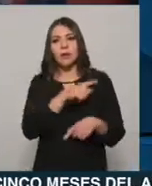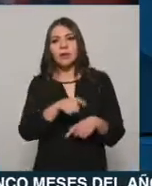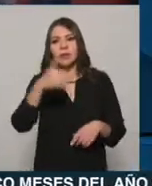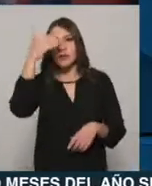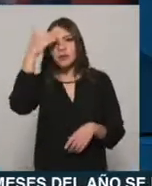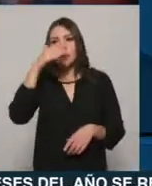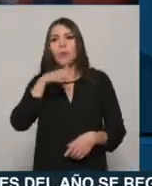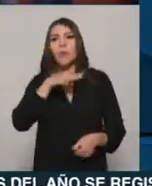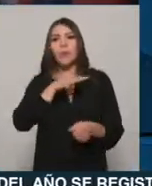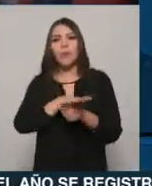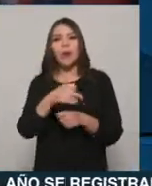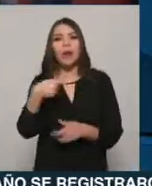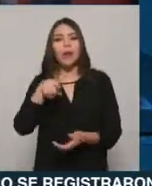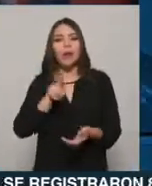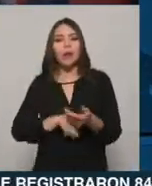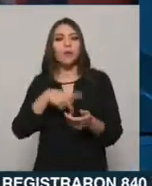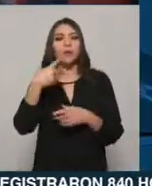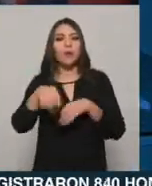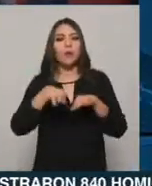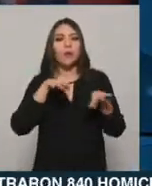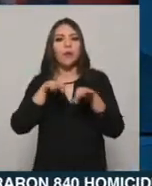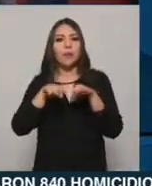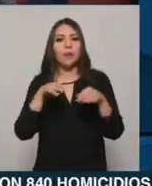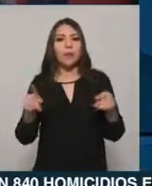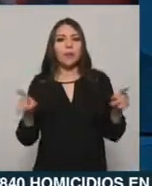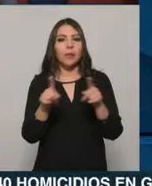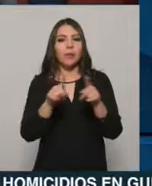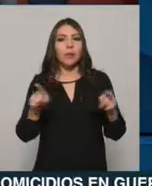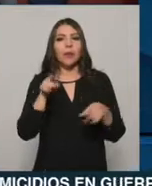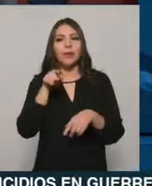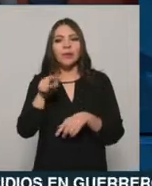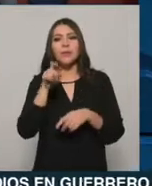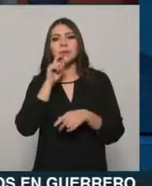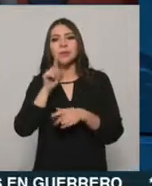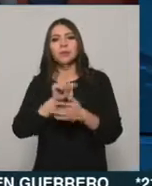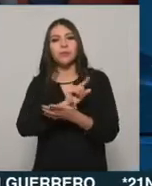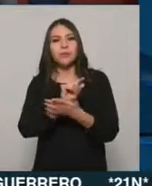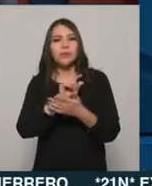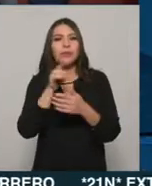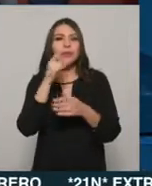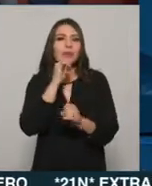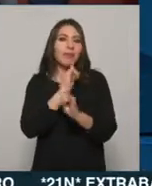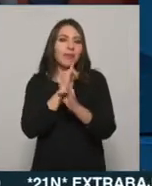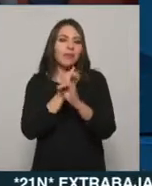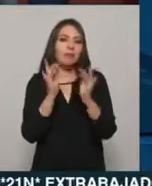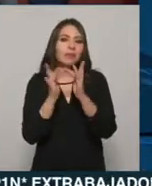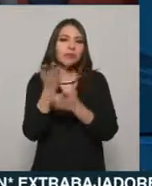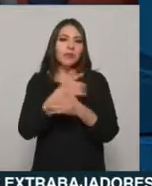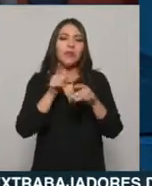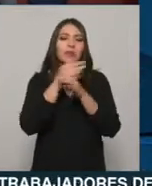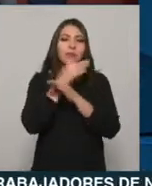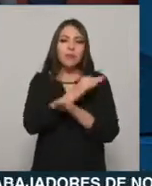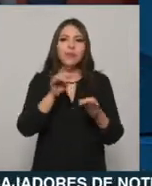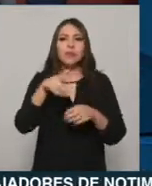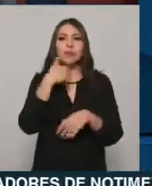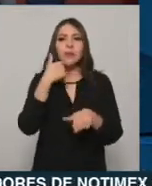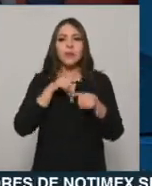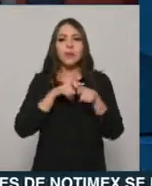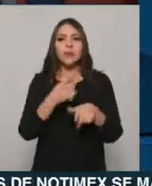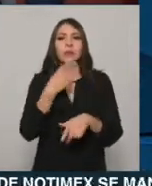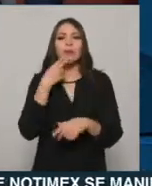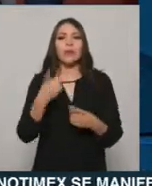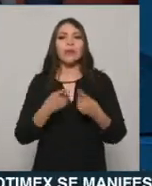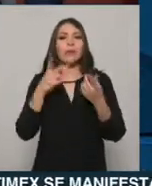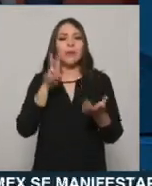el trabajo que hay detrás en esta orquesta, que además ustedes lo han difundido a través de sus comunicados. Buscan también preservar nuestra cultura, nuestras